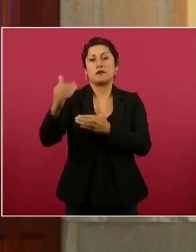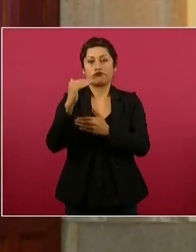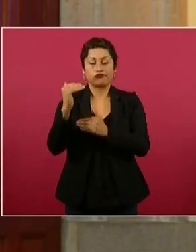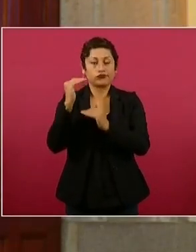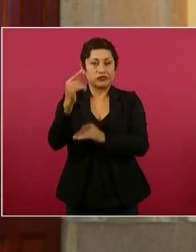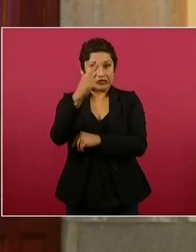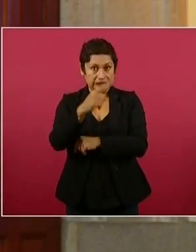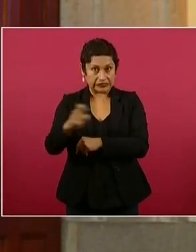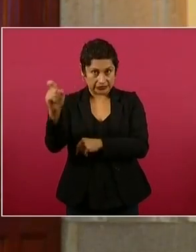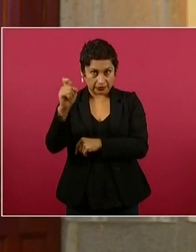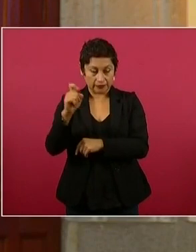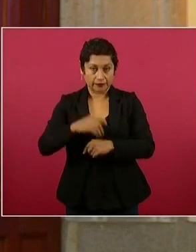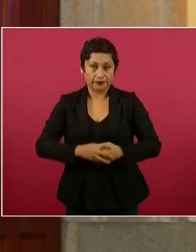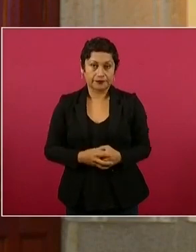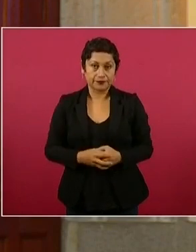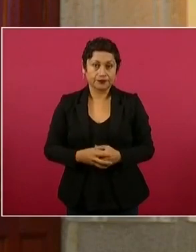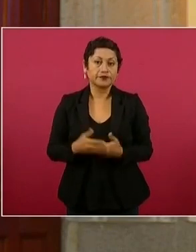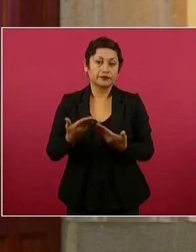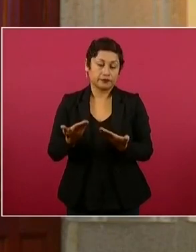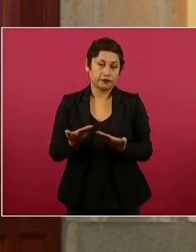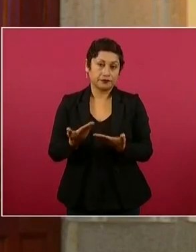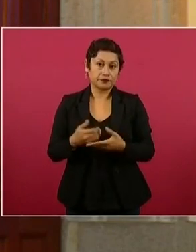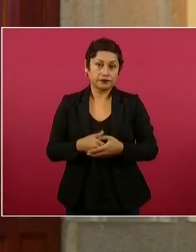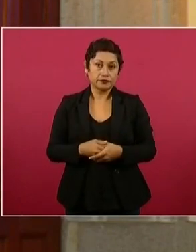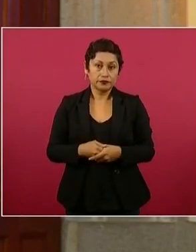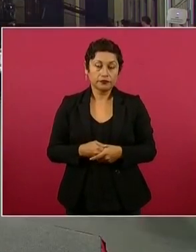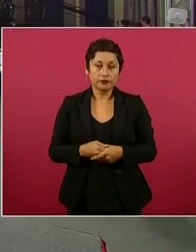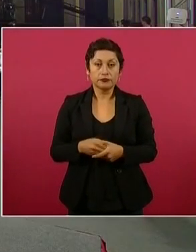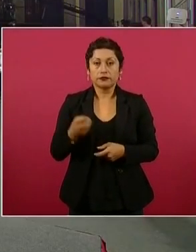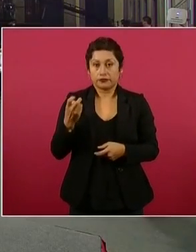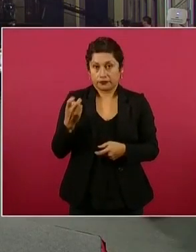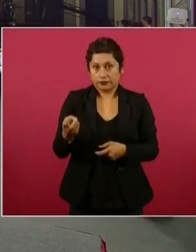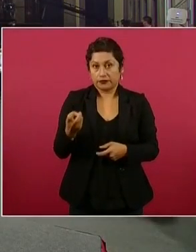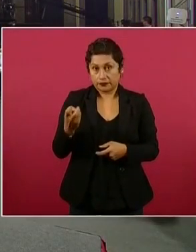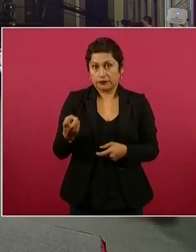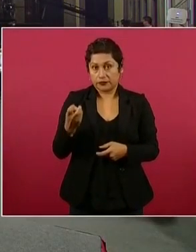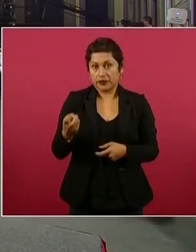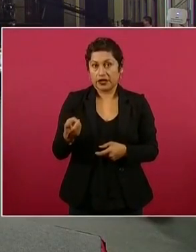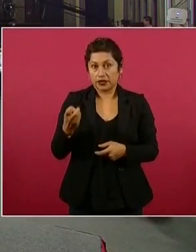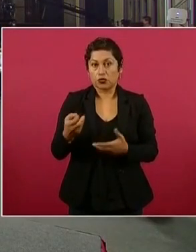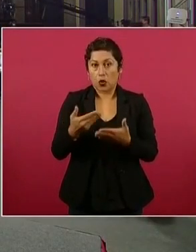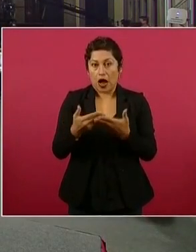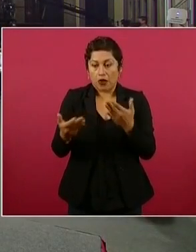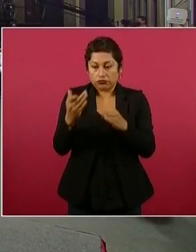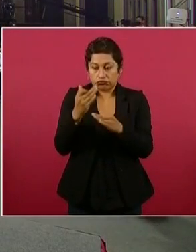Esto adicional a lo que ya tiene el gobierno del estado.